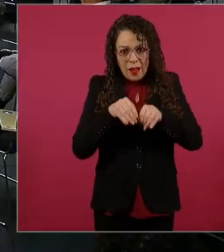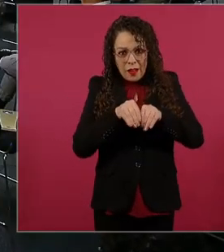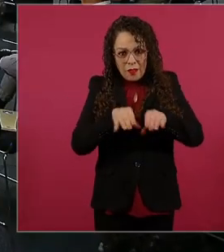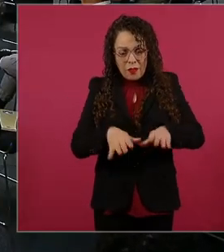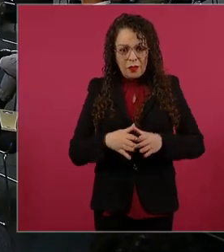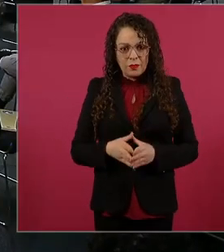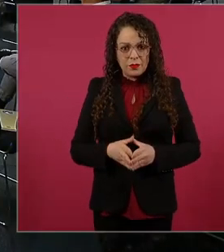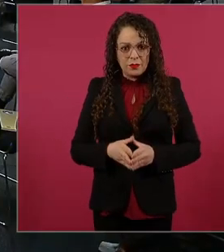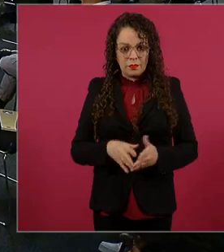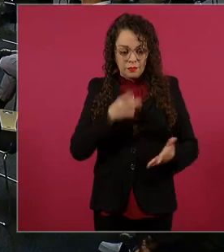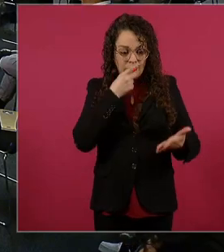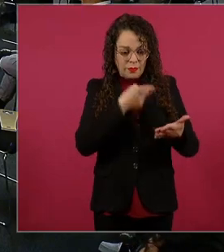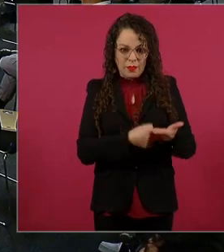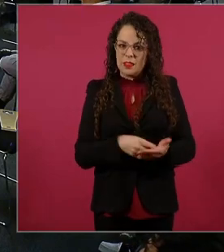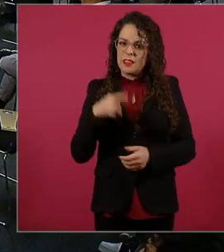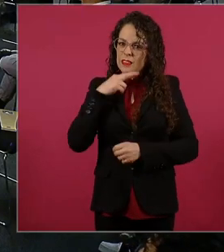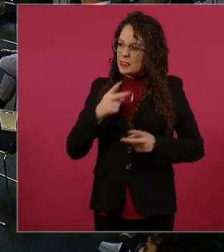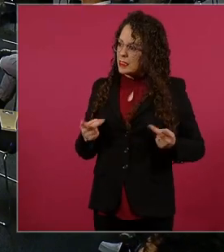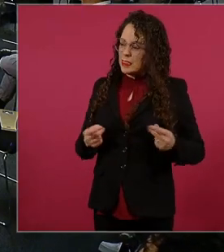en Caliente